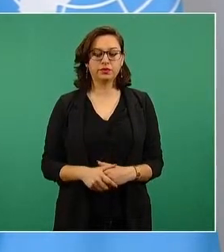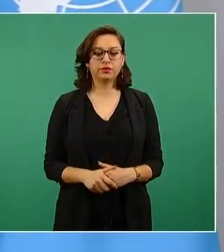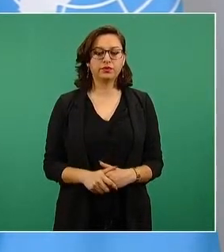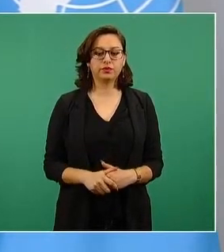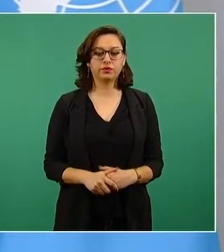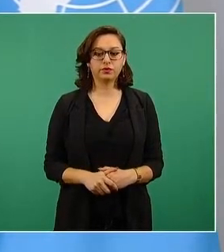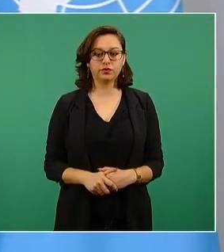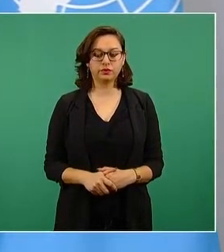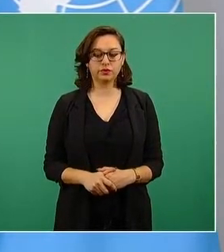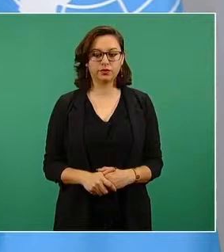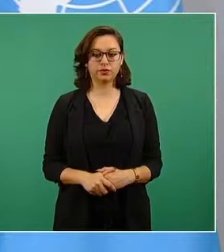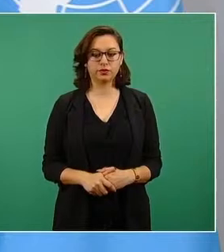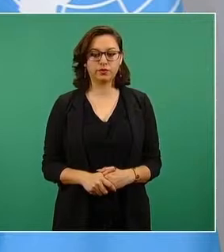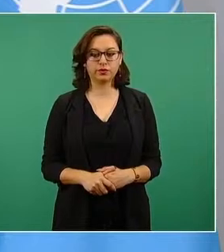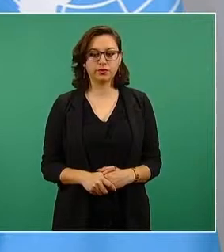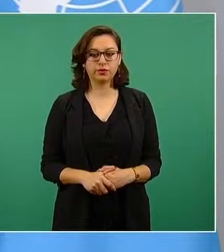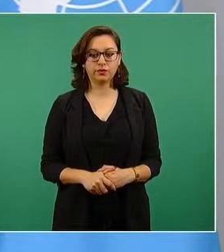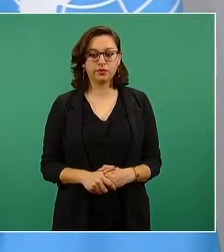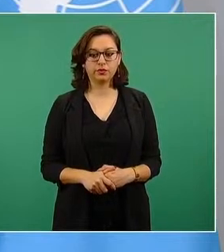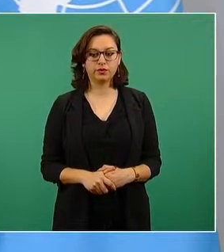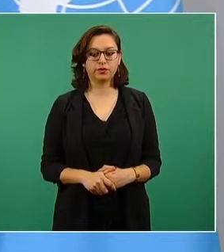comunicarnos